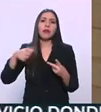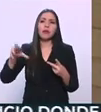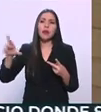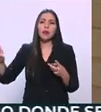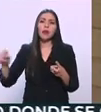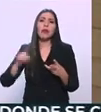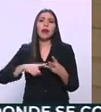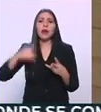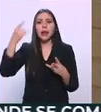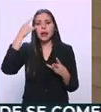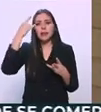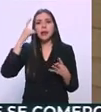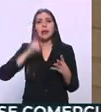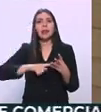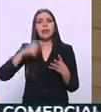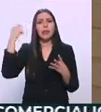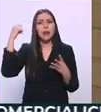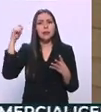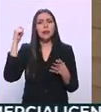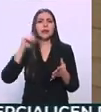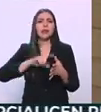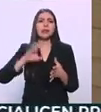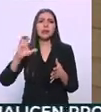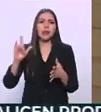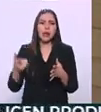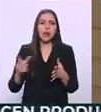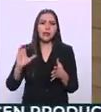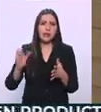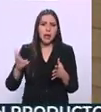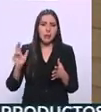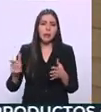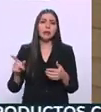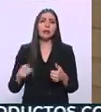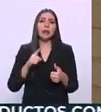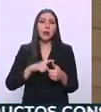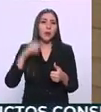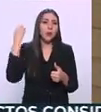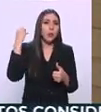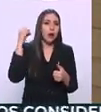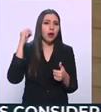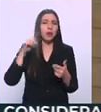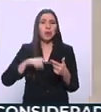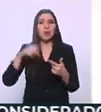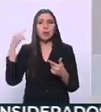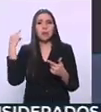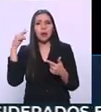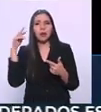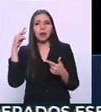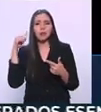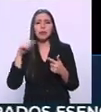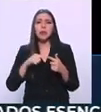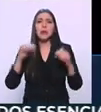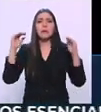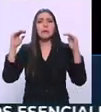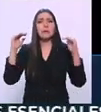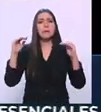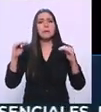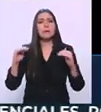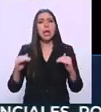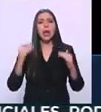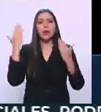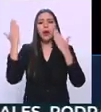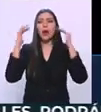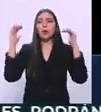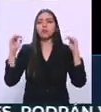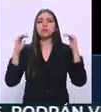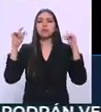Tabasco, Chiapas y también inclusive llegando a Oaxaca y Veracruz, donde había un número significativo y relativamente menor de